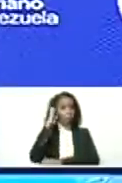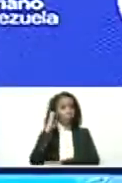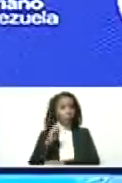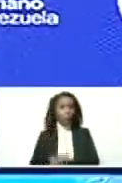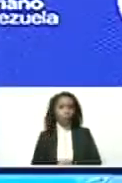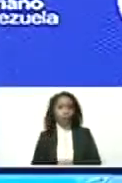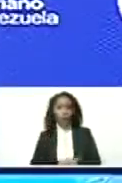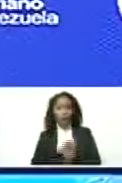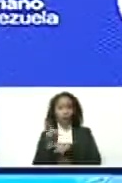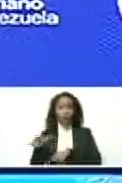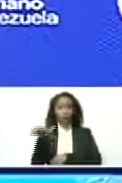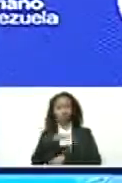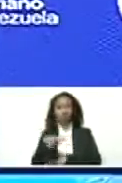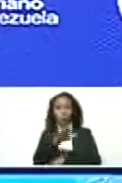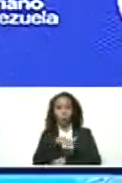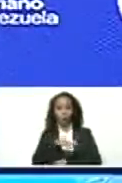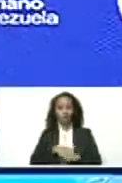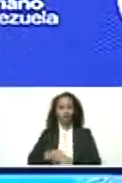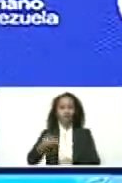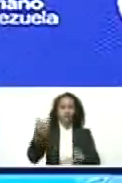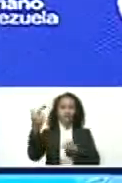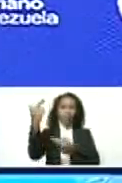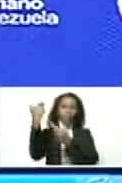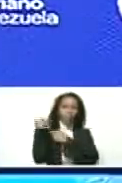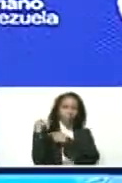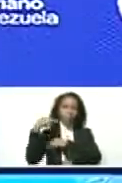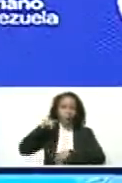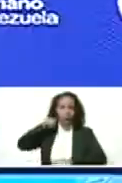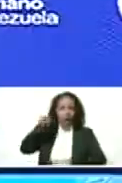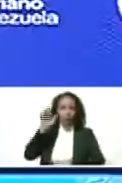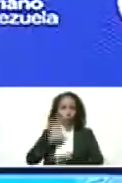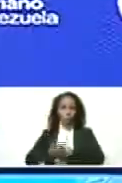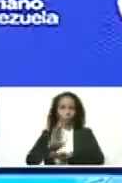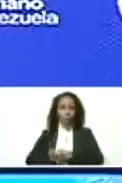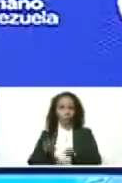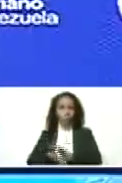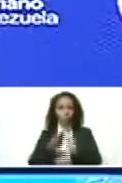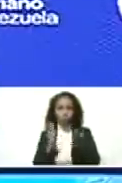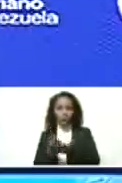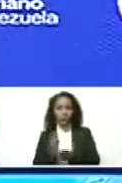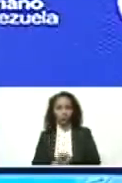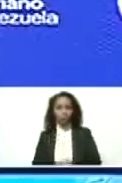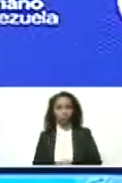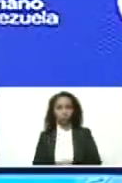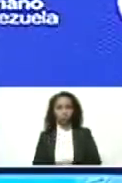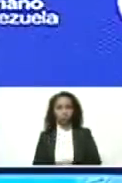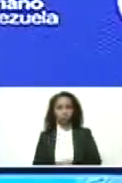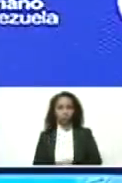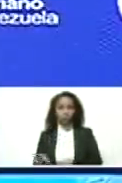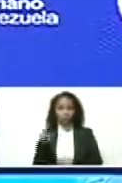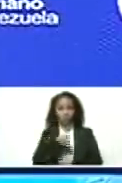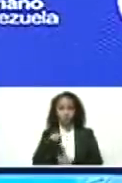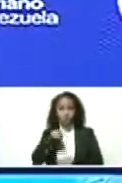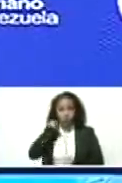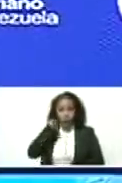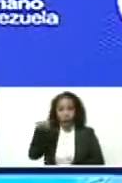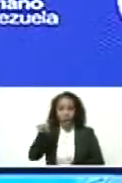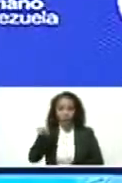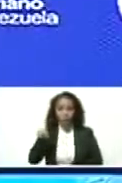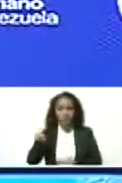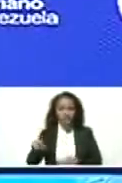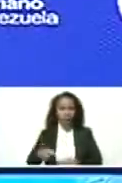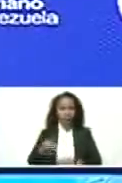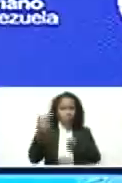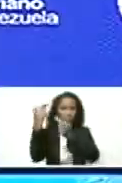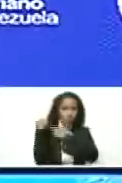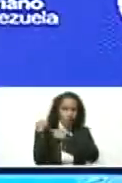Son todos responsables de lo que suceda en el mundo. Son todos responsables